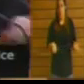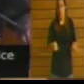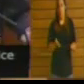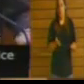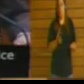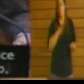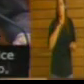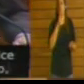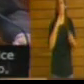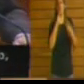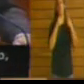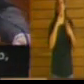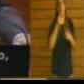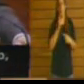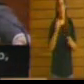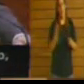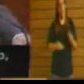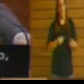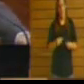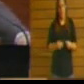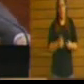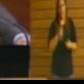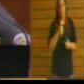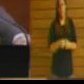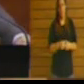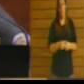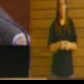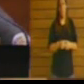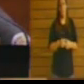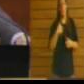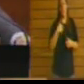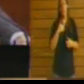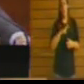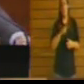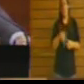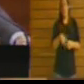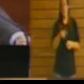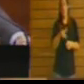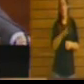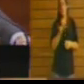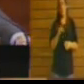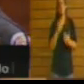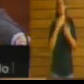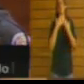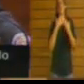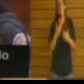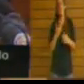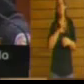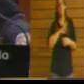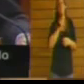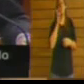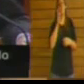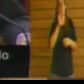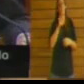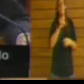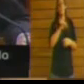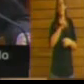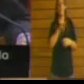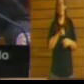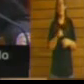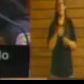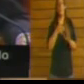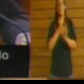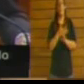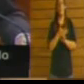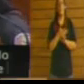tanto y hagan más. Es evidente, mire, yo lo reconozco y además se lo agradezco, señora Sáez, que usted haya reconocido que es un poco incongruente el